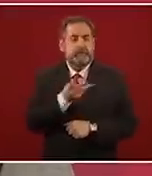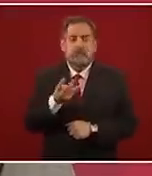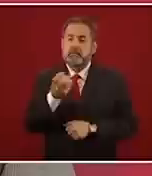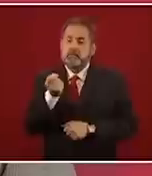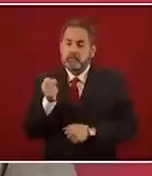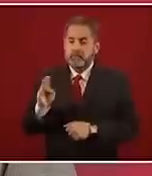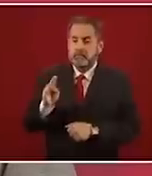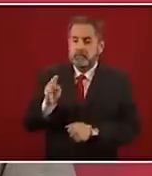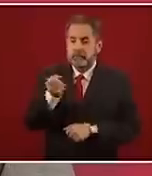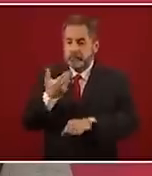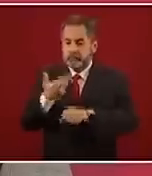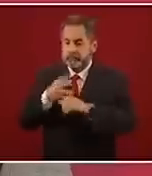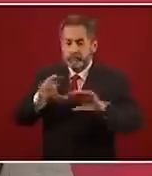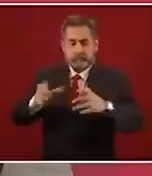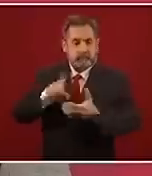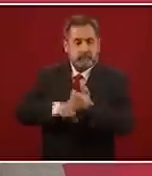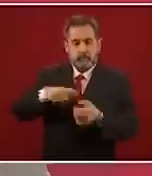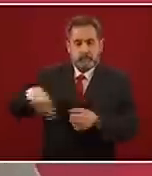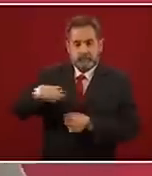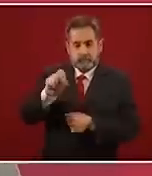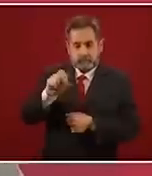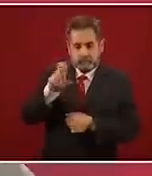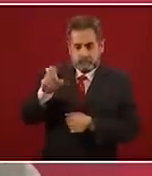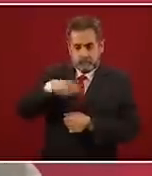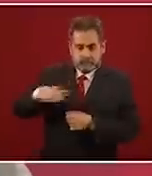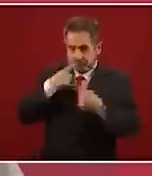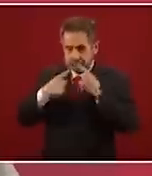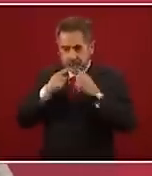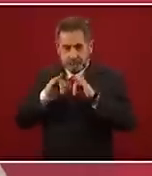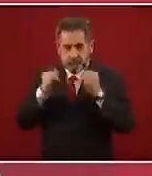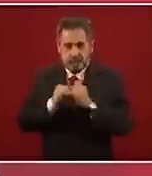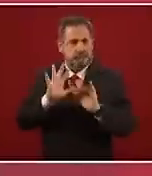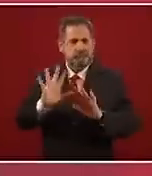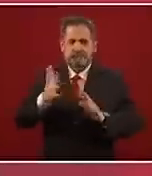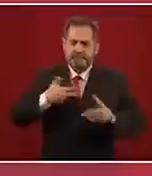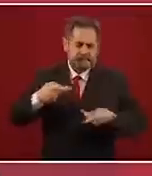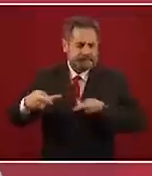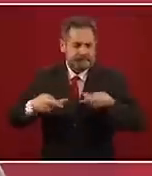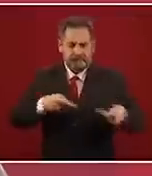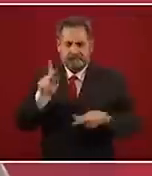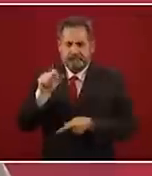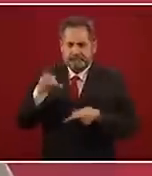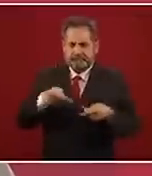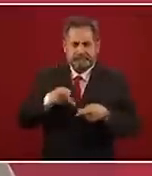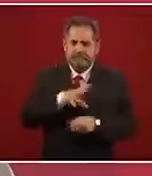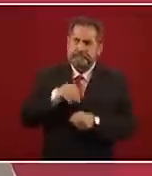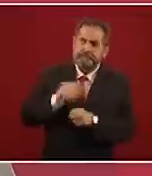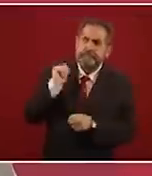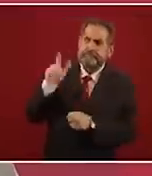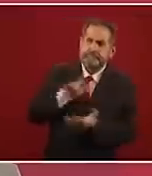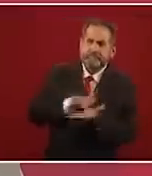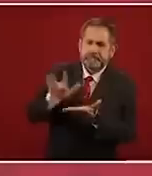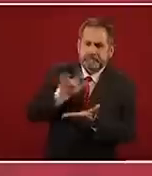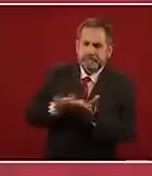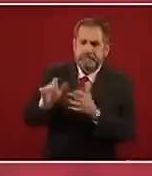subsecretarios y la subsecretaria de la Secretaría de Relaciones Exteriores, y ellos ya tenían preparado un mecanismo de apoyo a través de